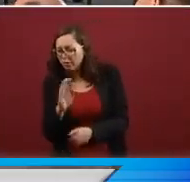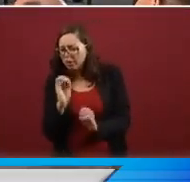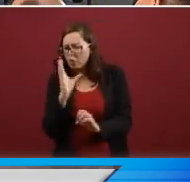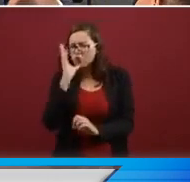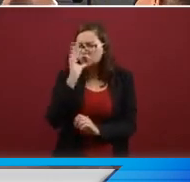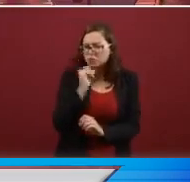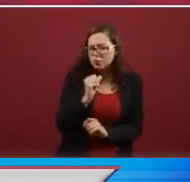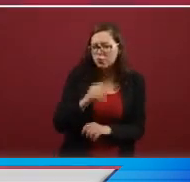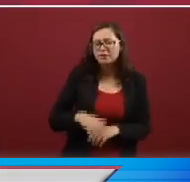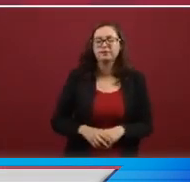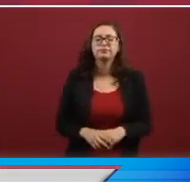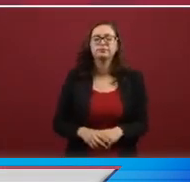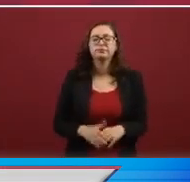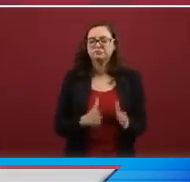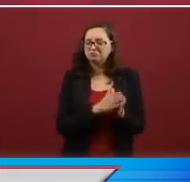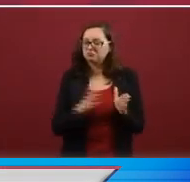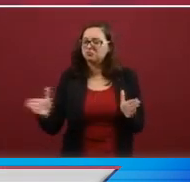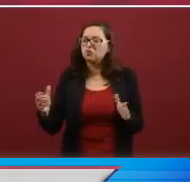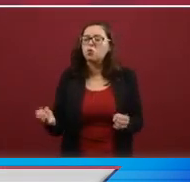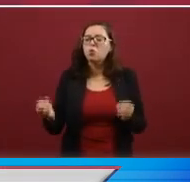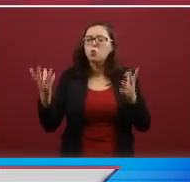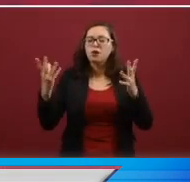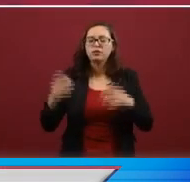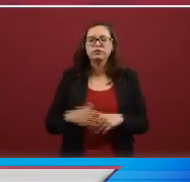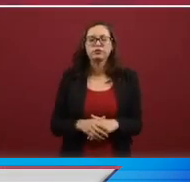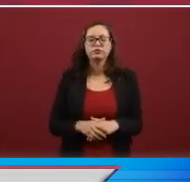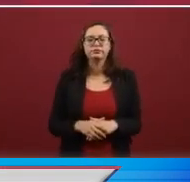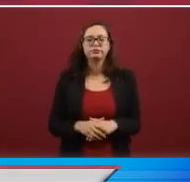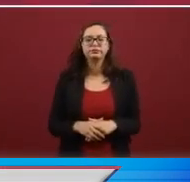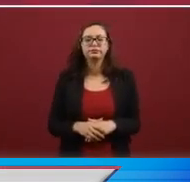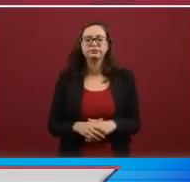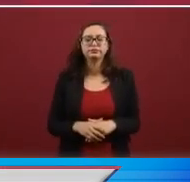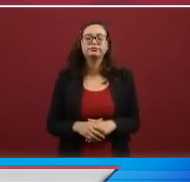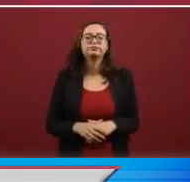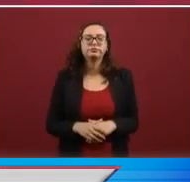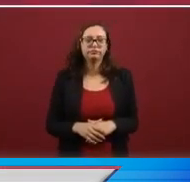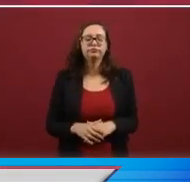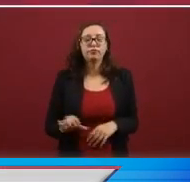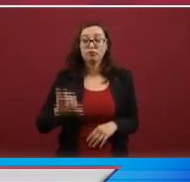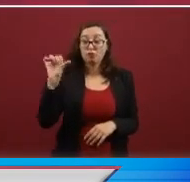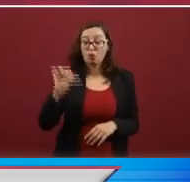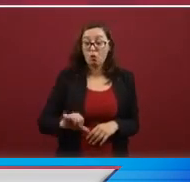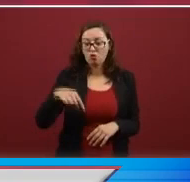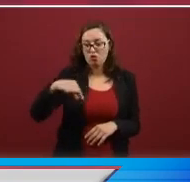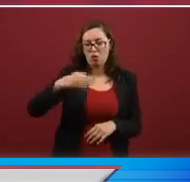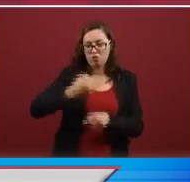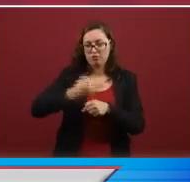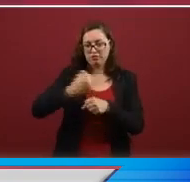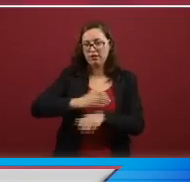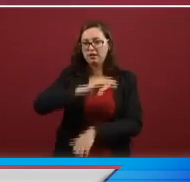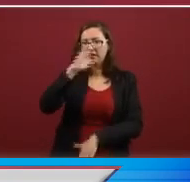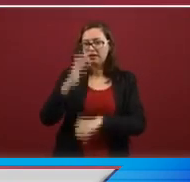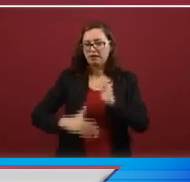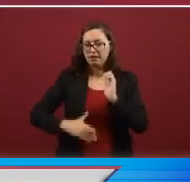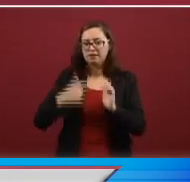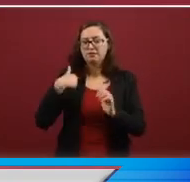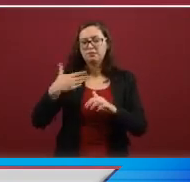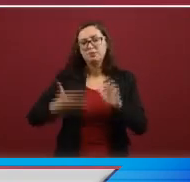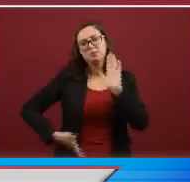diversificación. Hoy, les decía, tengo una reunión terminando con